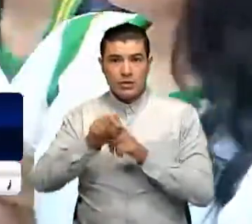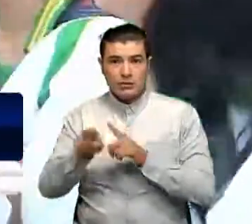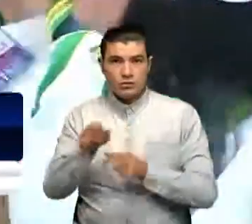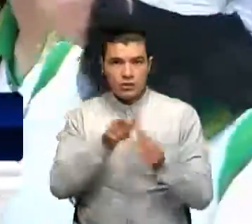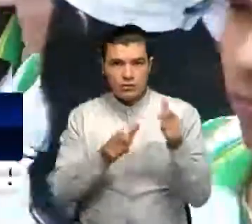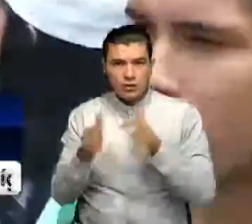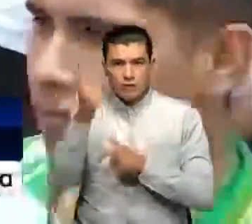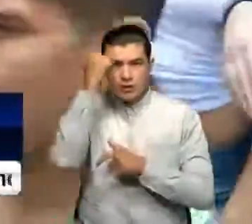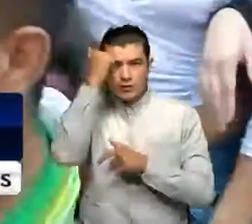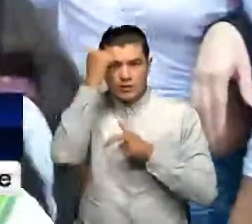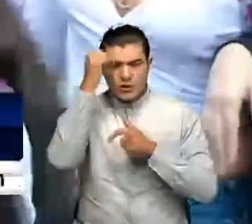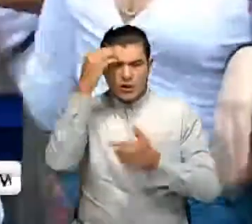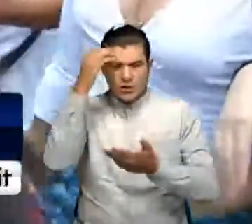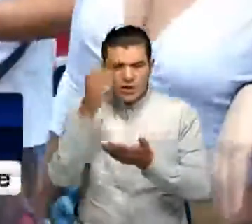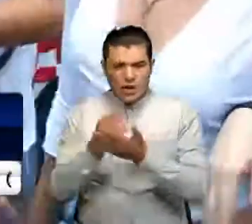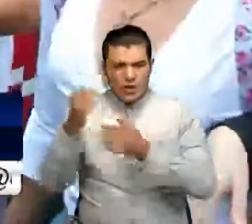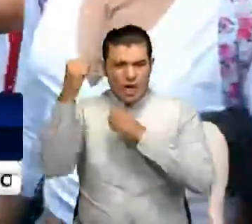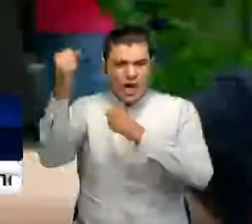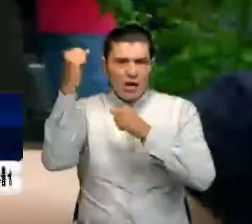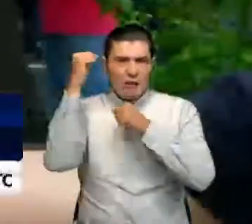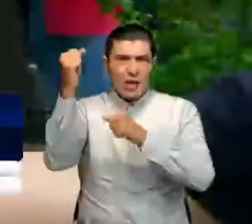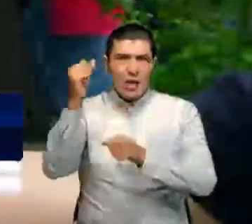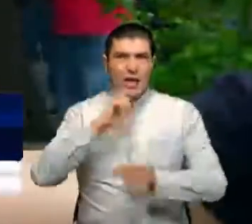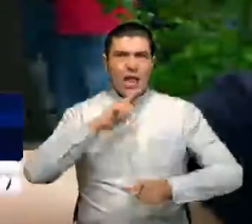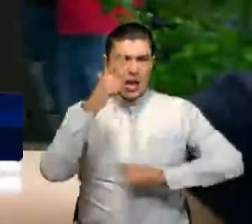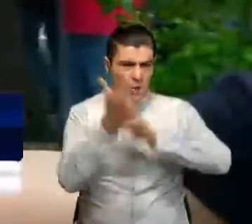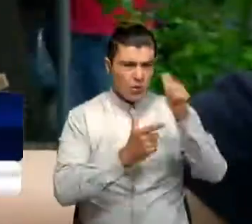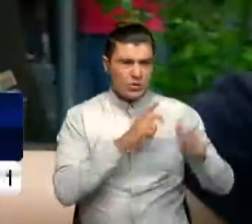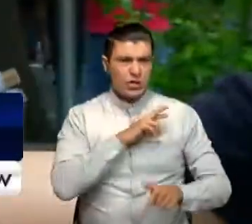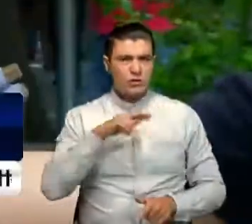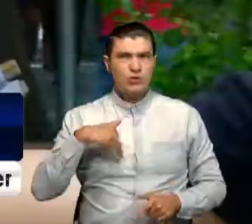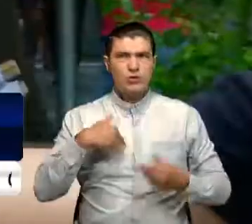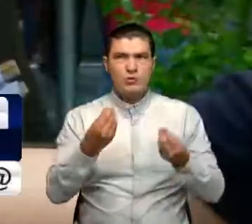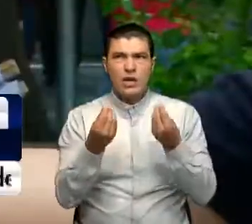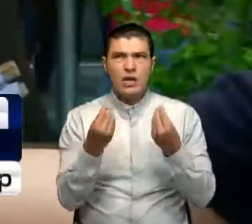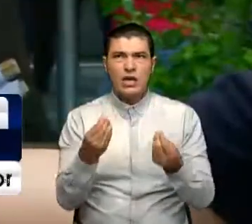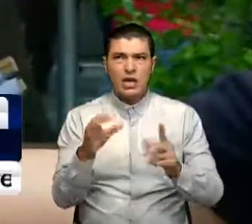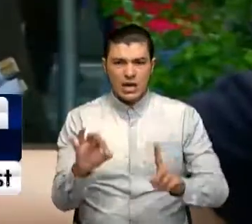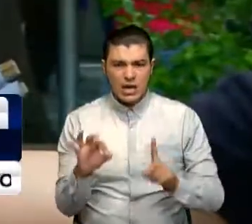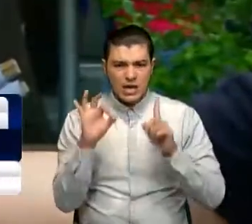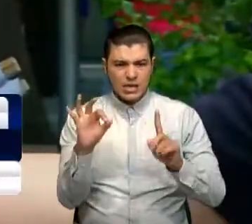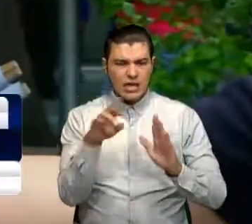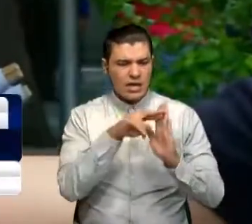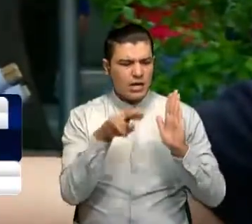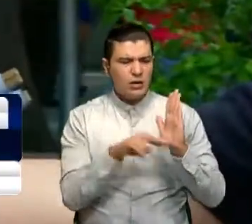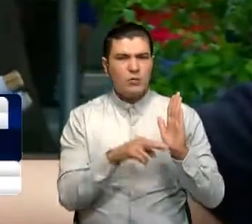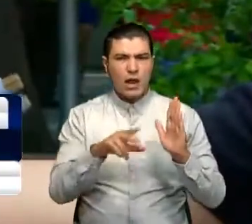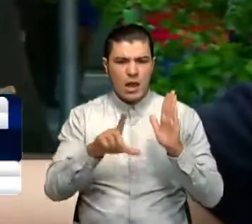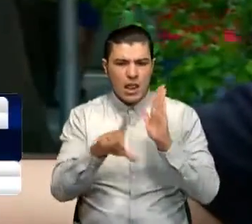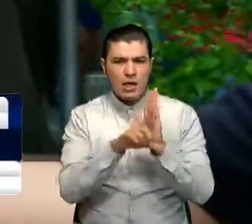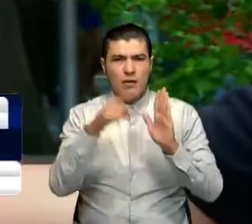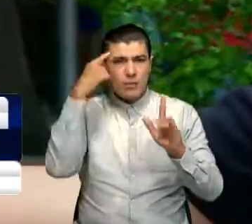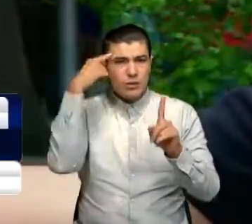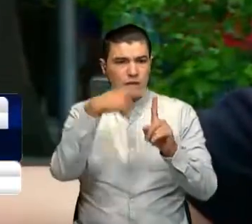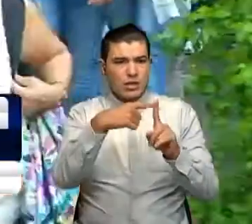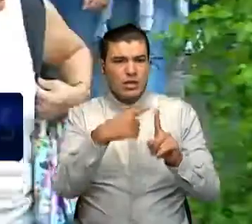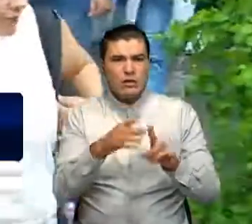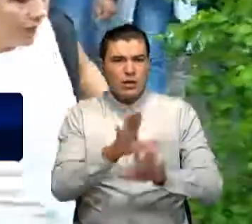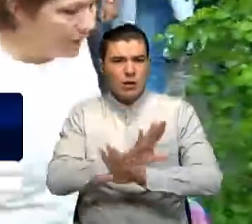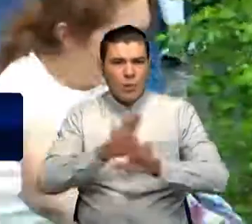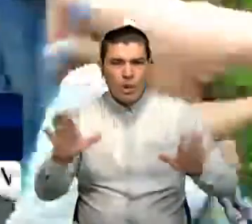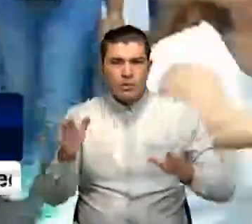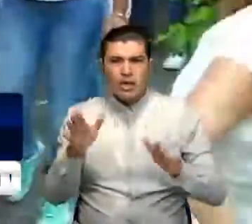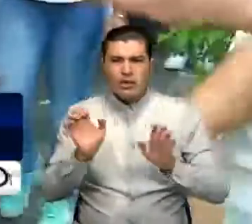que se escuchó en la marcha de cúcuta en la lucha de nosotros con las garantías que la norma y la ley positiva contemplan no es por más